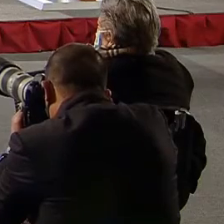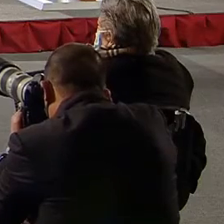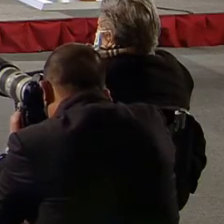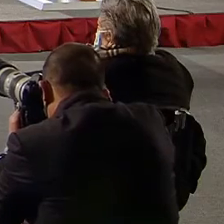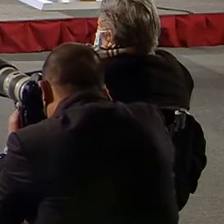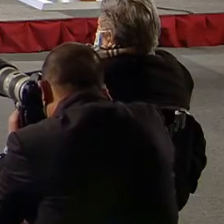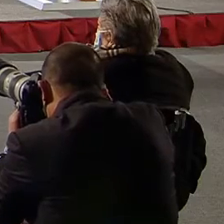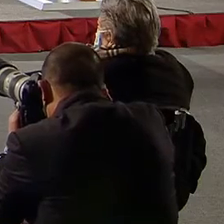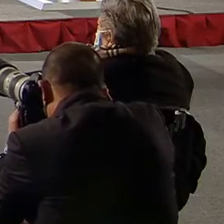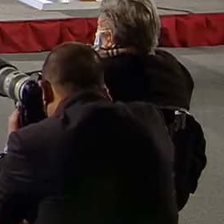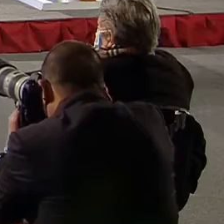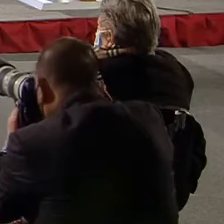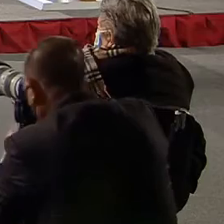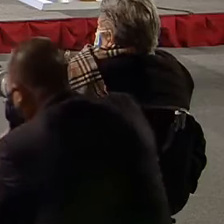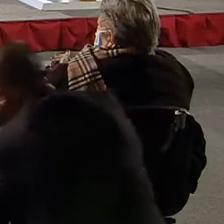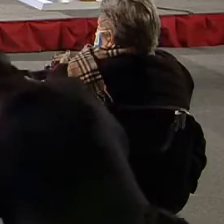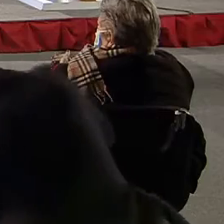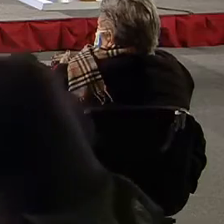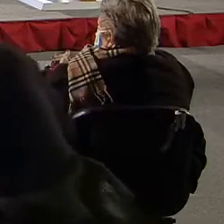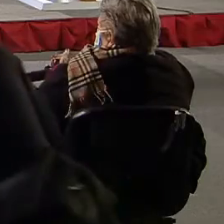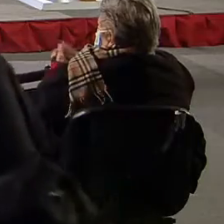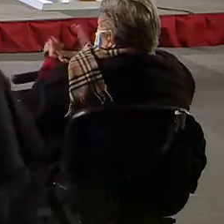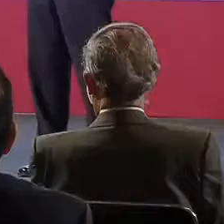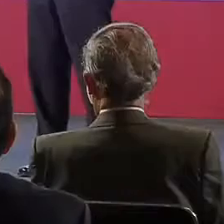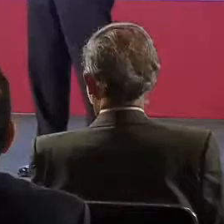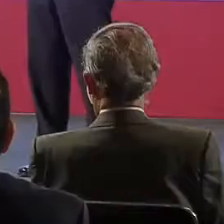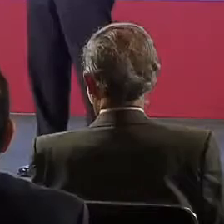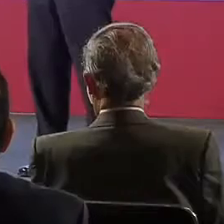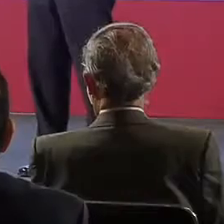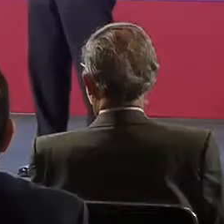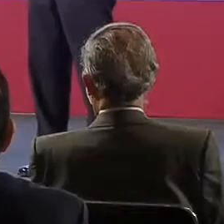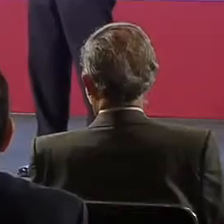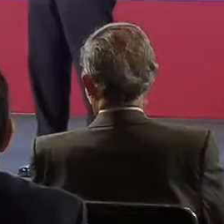La maestra Justina Sánchez de la Rosa.